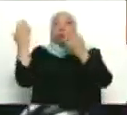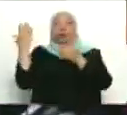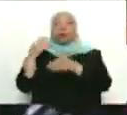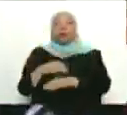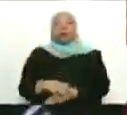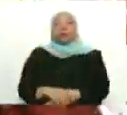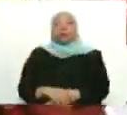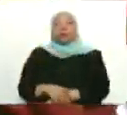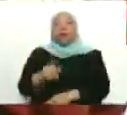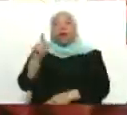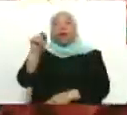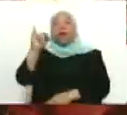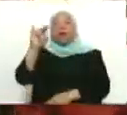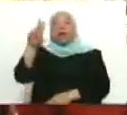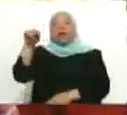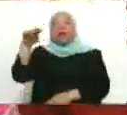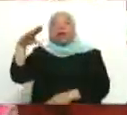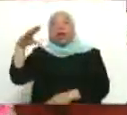Tinaco,